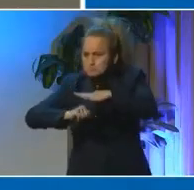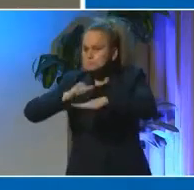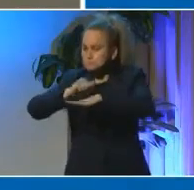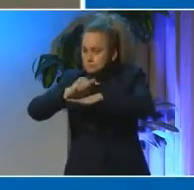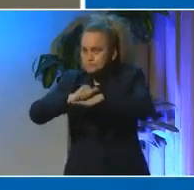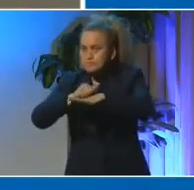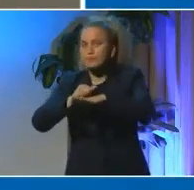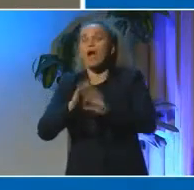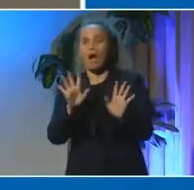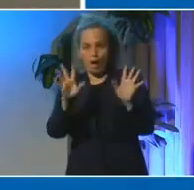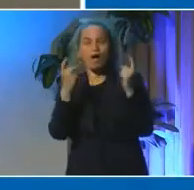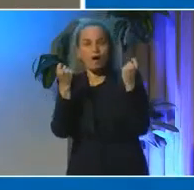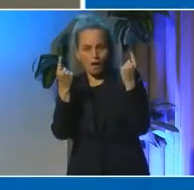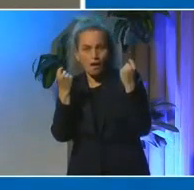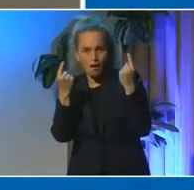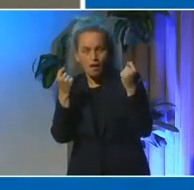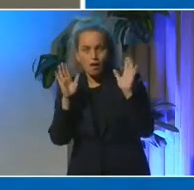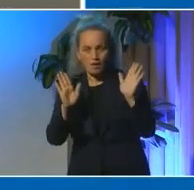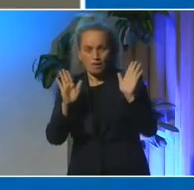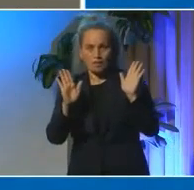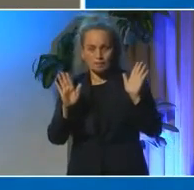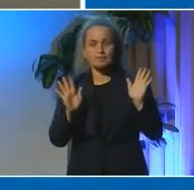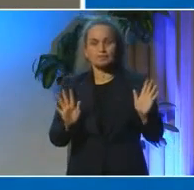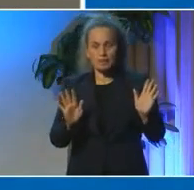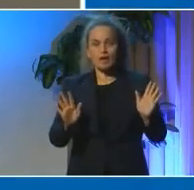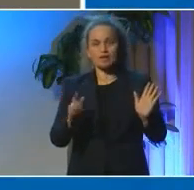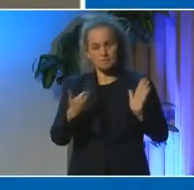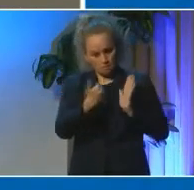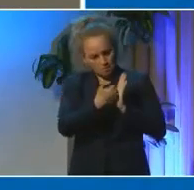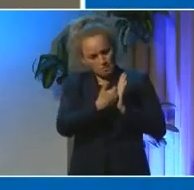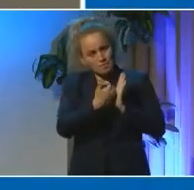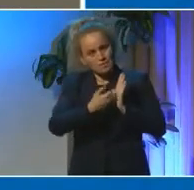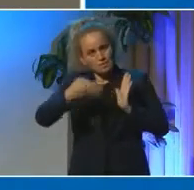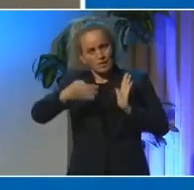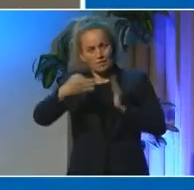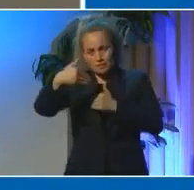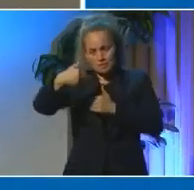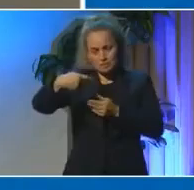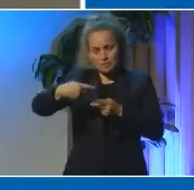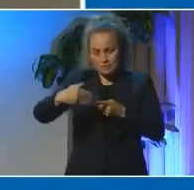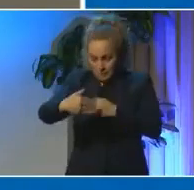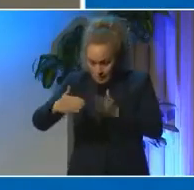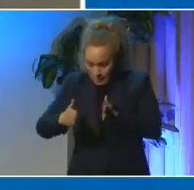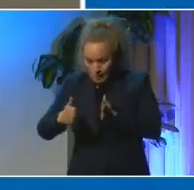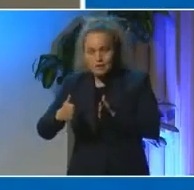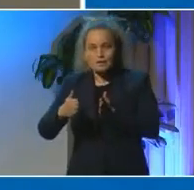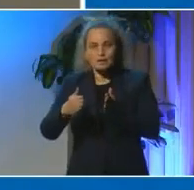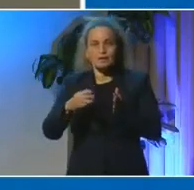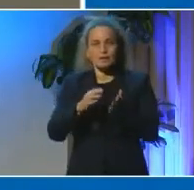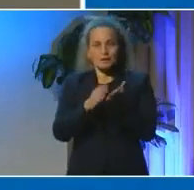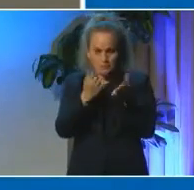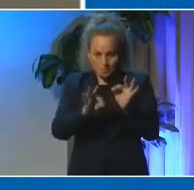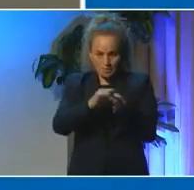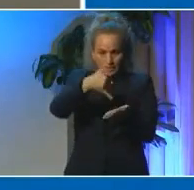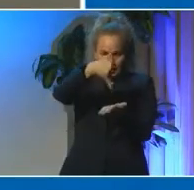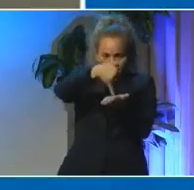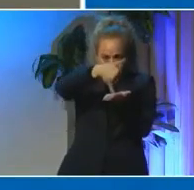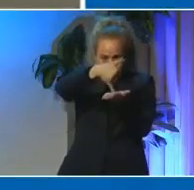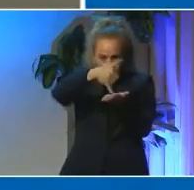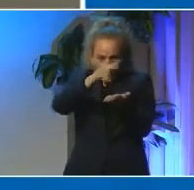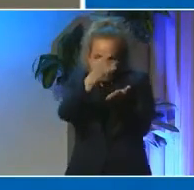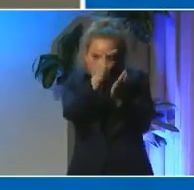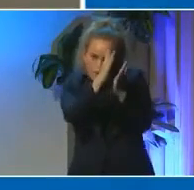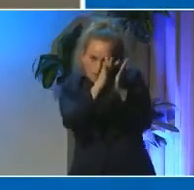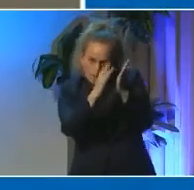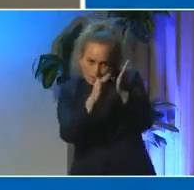compañía entendemos es que el y y y el argumento para salir de la caja es también el líquido es lo que es Premium y usted quiere ver el líquido